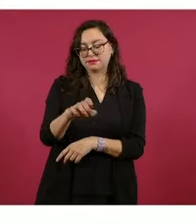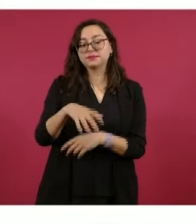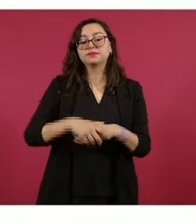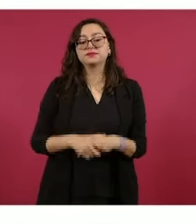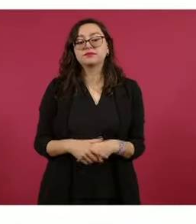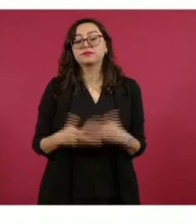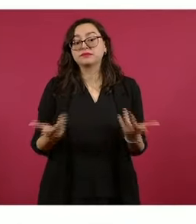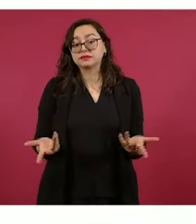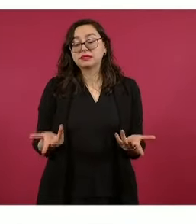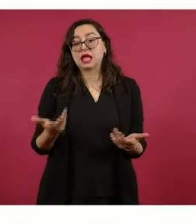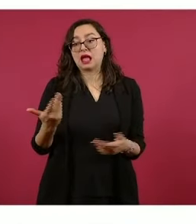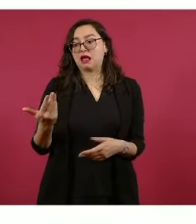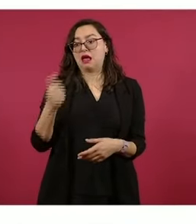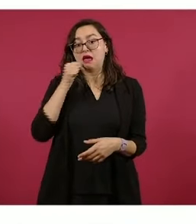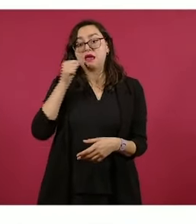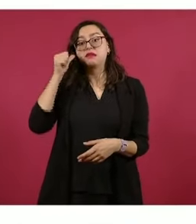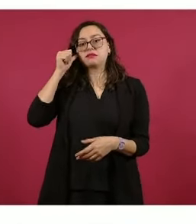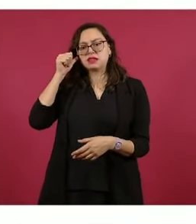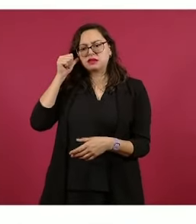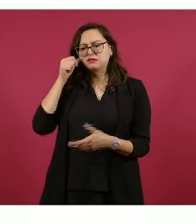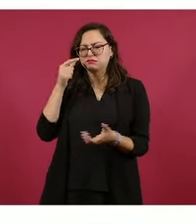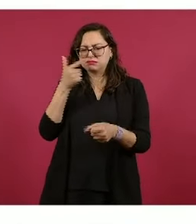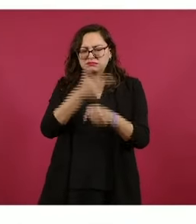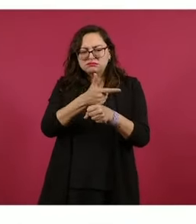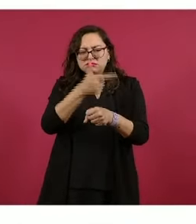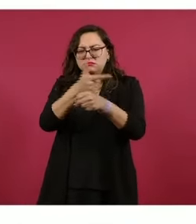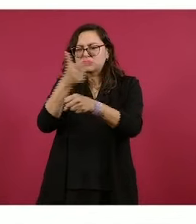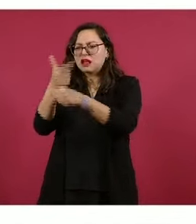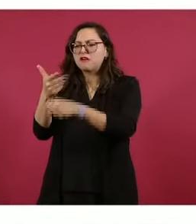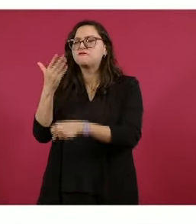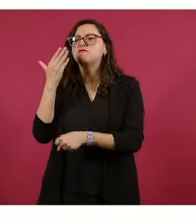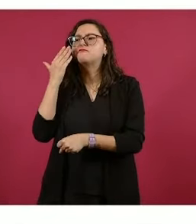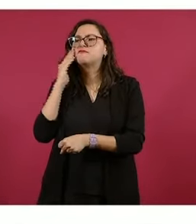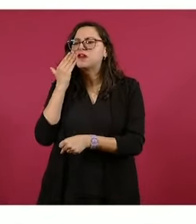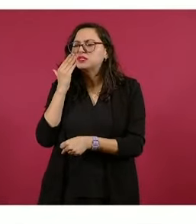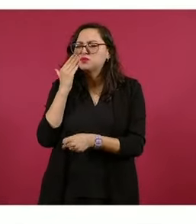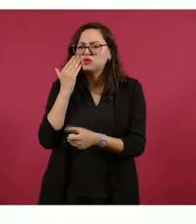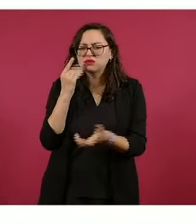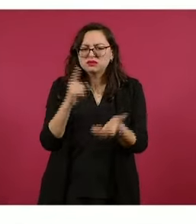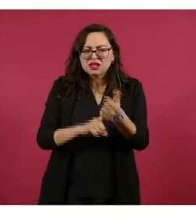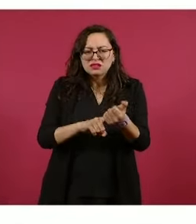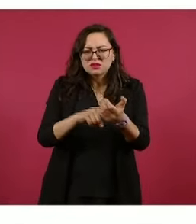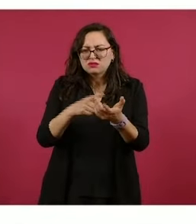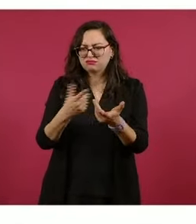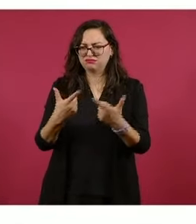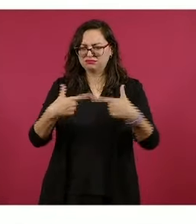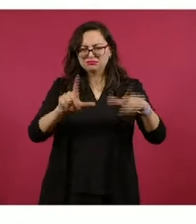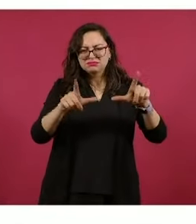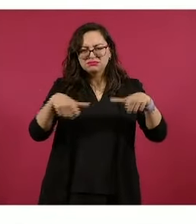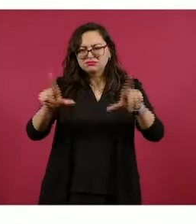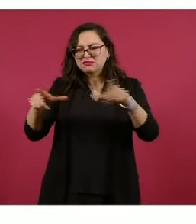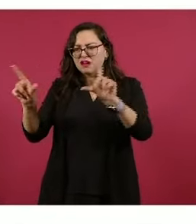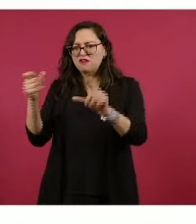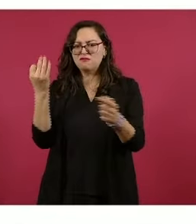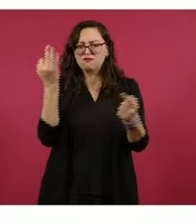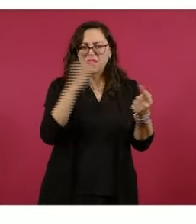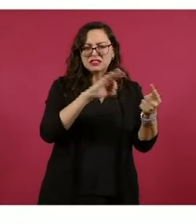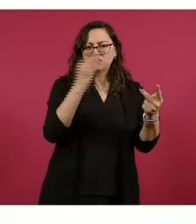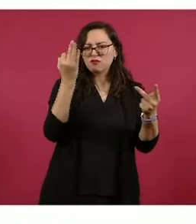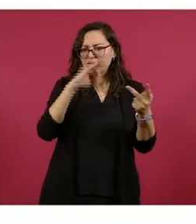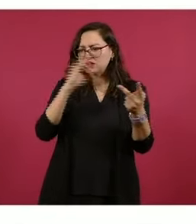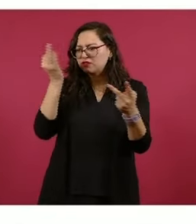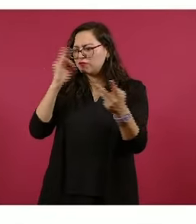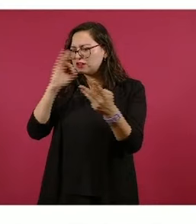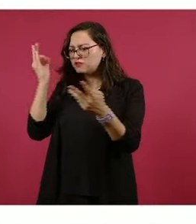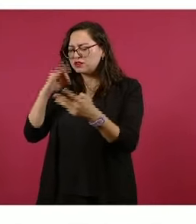sobre páginas fantasma en Facebook, empleadas como parte de una estructura de la guerra sucia contra el presidente López Obrador y una